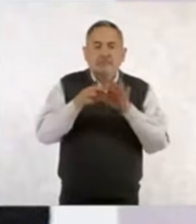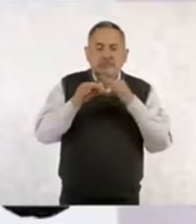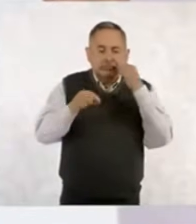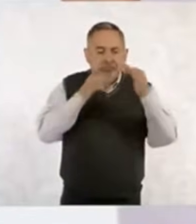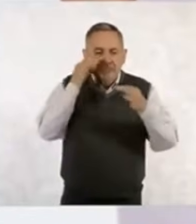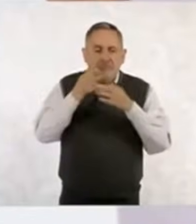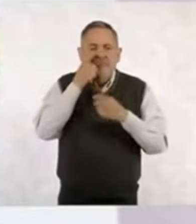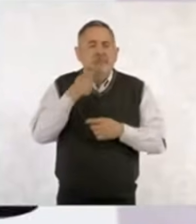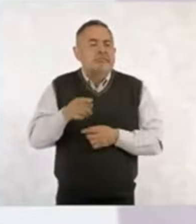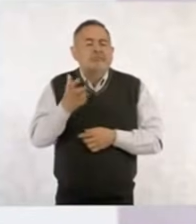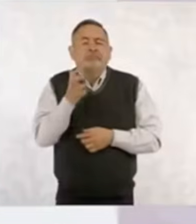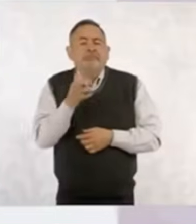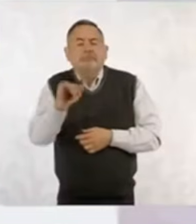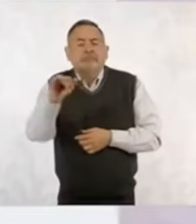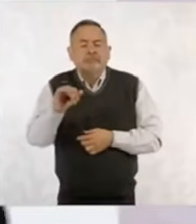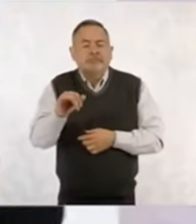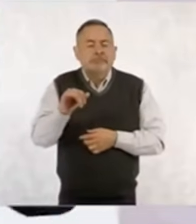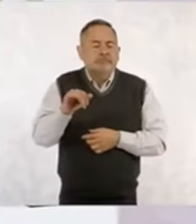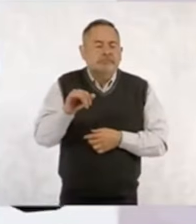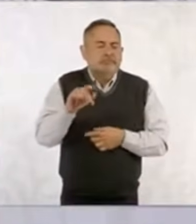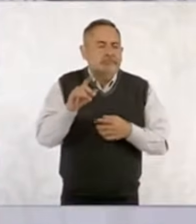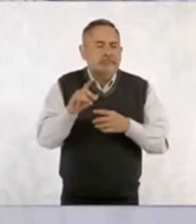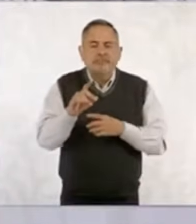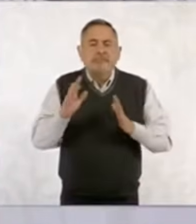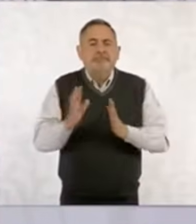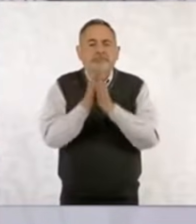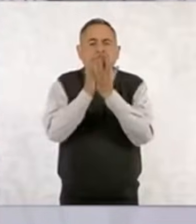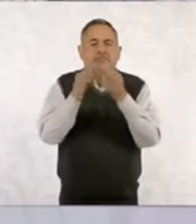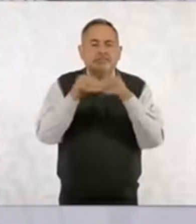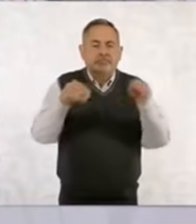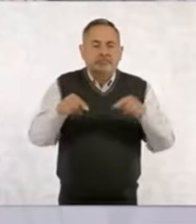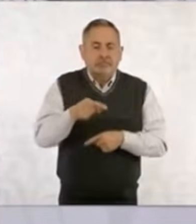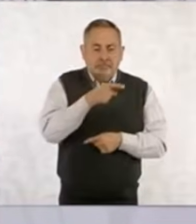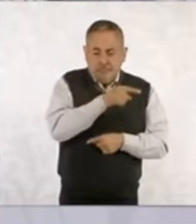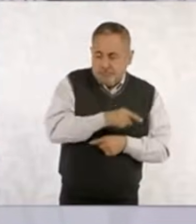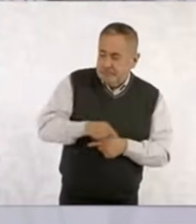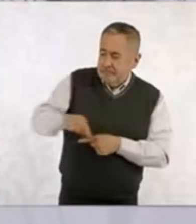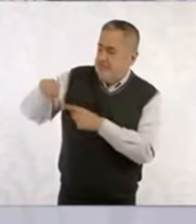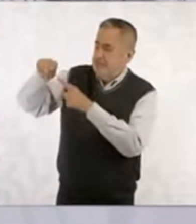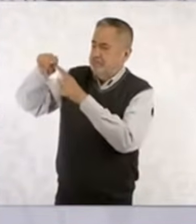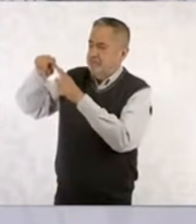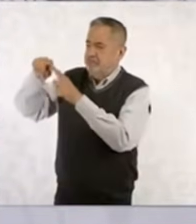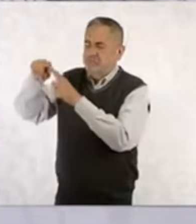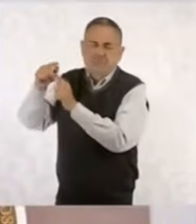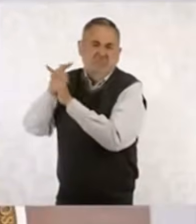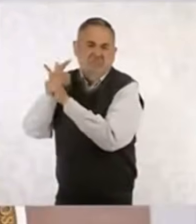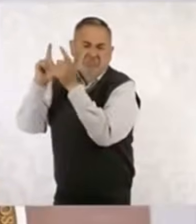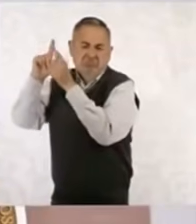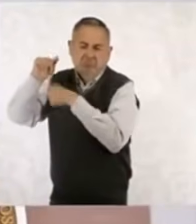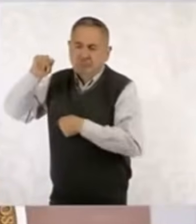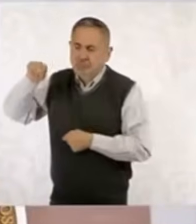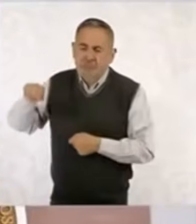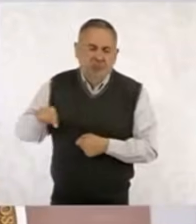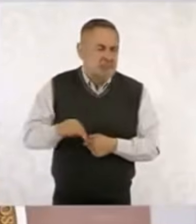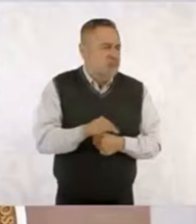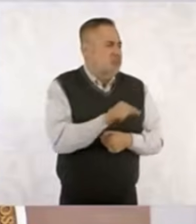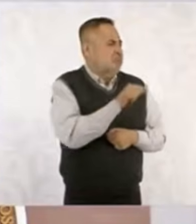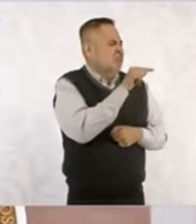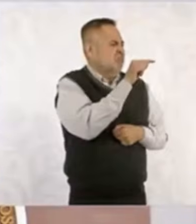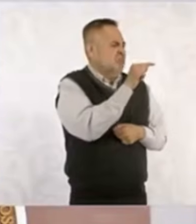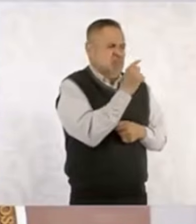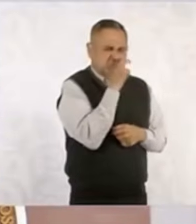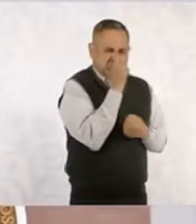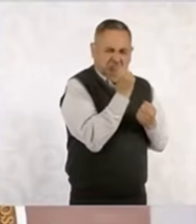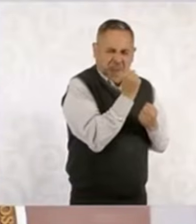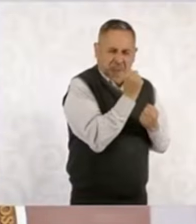en la democracia, se va a la derecha, se va a la izquierda, se va a la derecha. Y no necesariamente, y